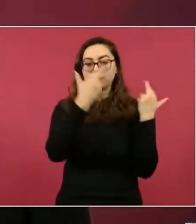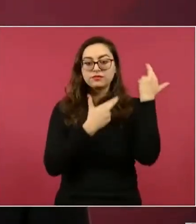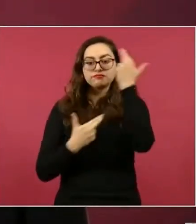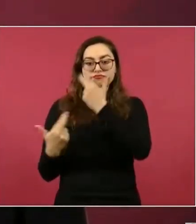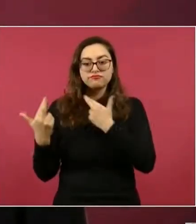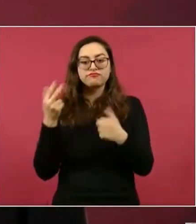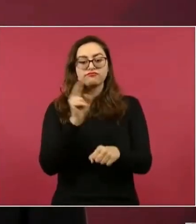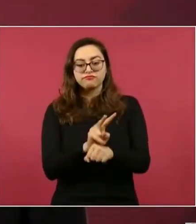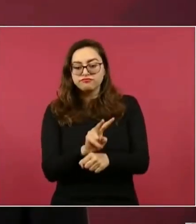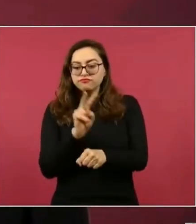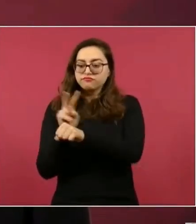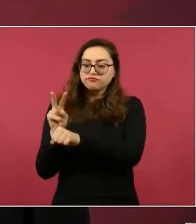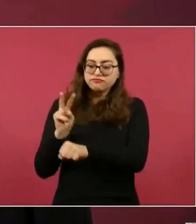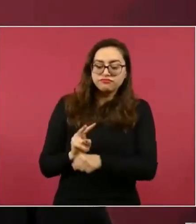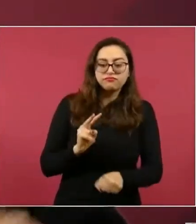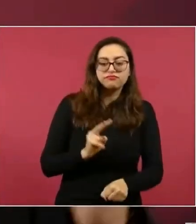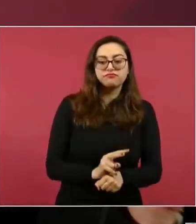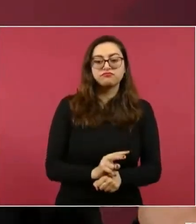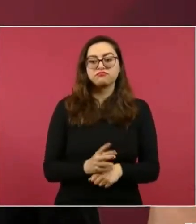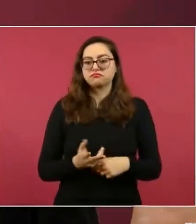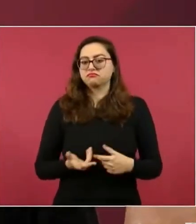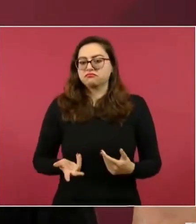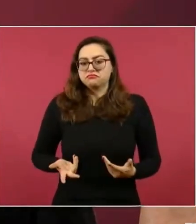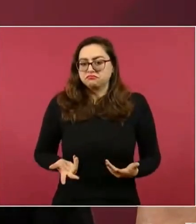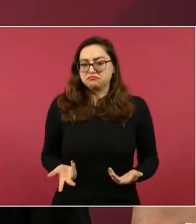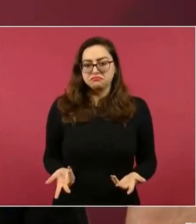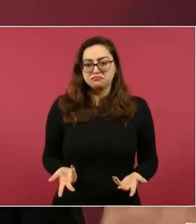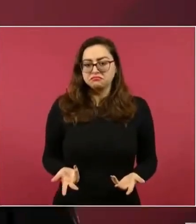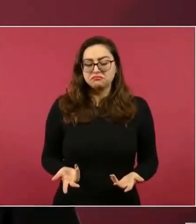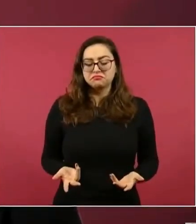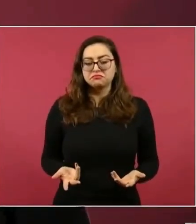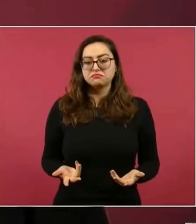Si no hace falta, pues no